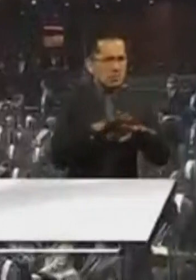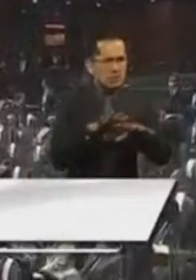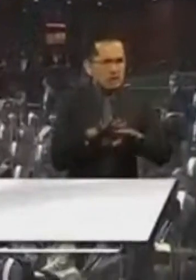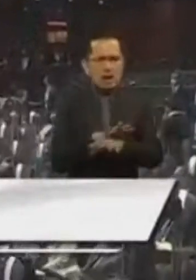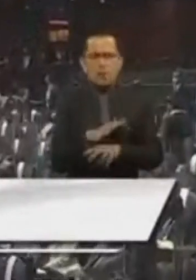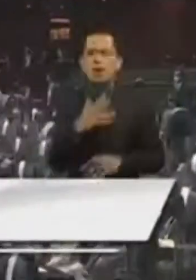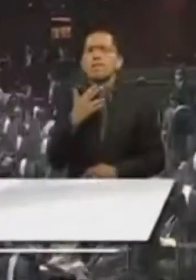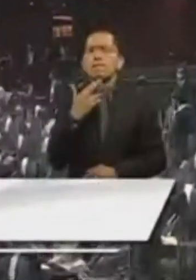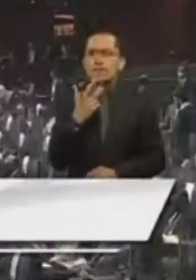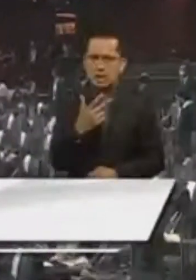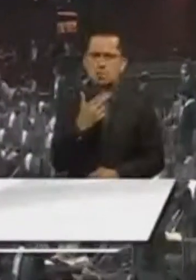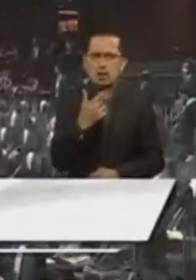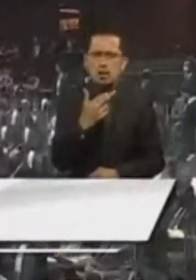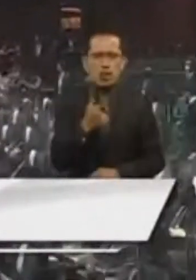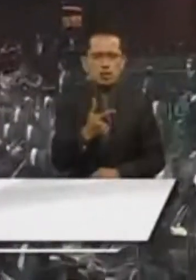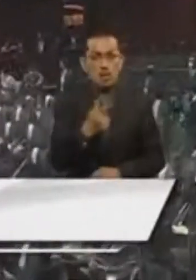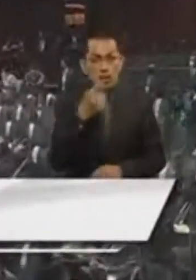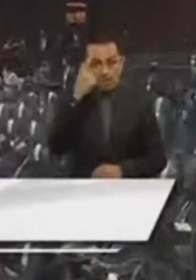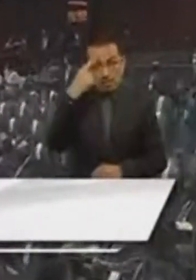trabajadores.